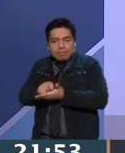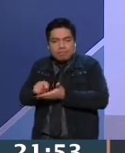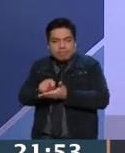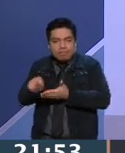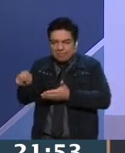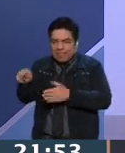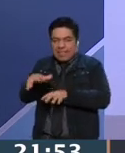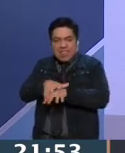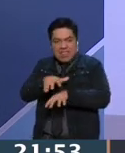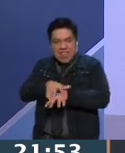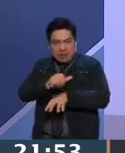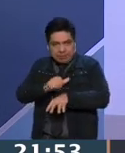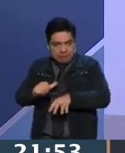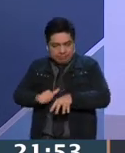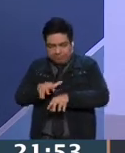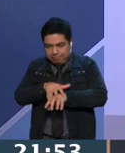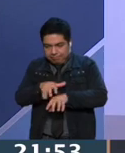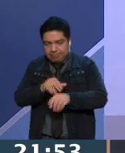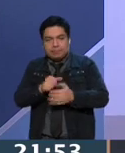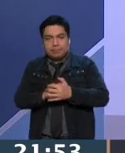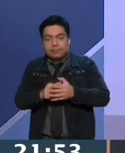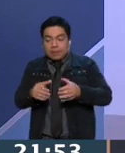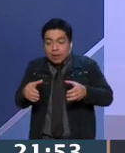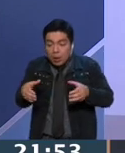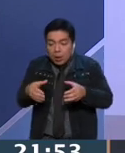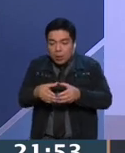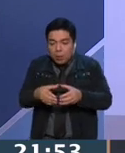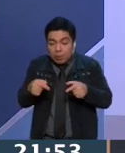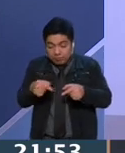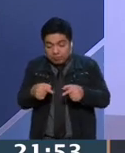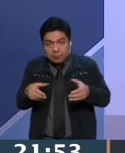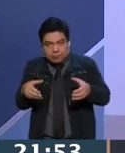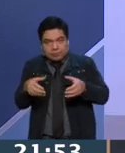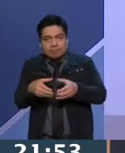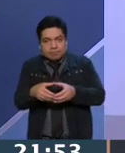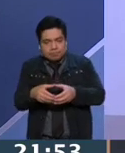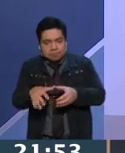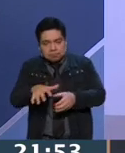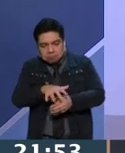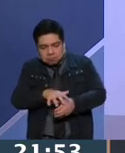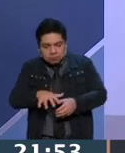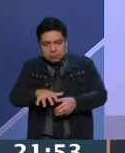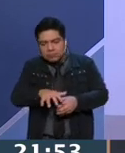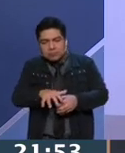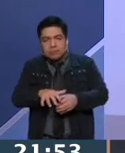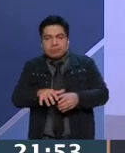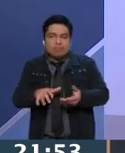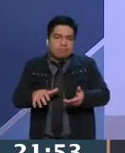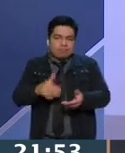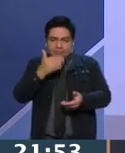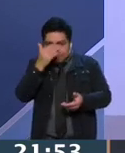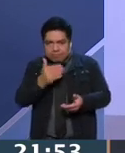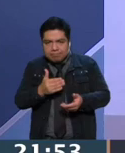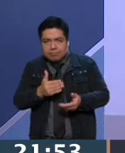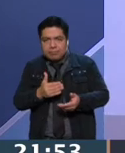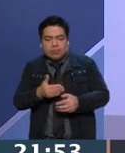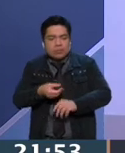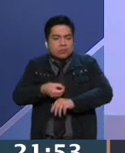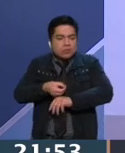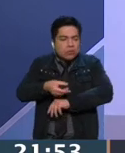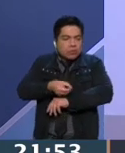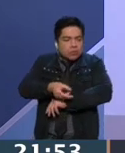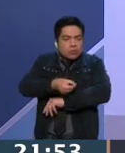de Tlalpan. La idea es armar una comunidad en torno a un modelo que se llama de